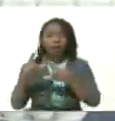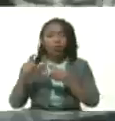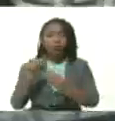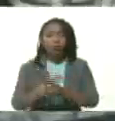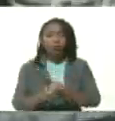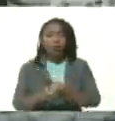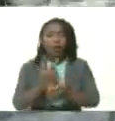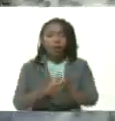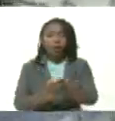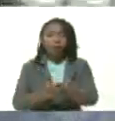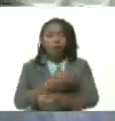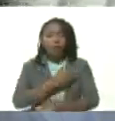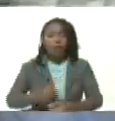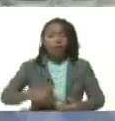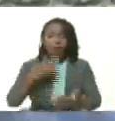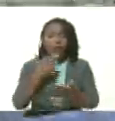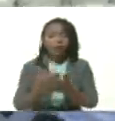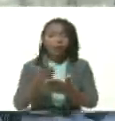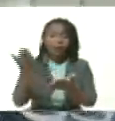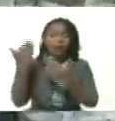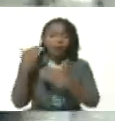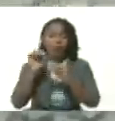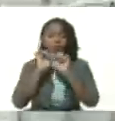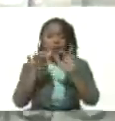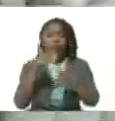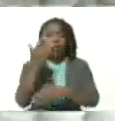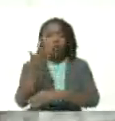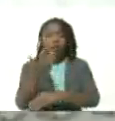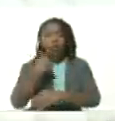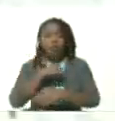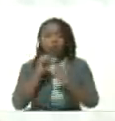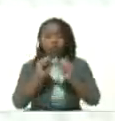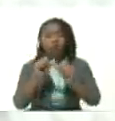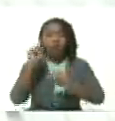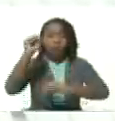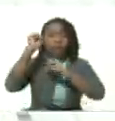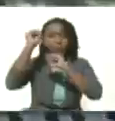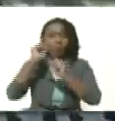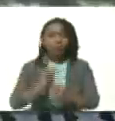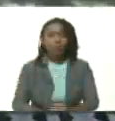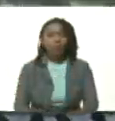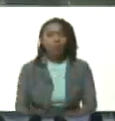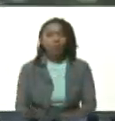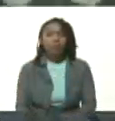Hermano presidente, agradecido por su apoyo. Bendiciones para usted y nosotros seguimos venciendo.